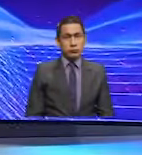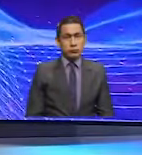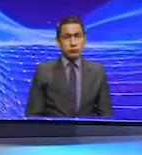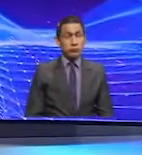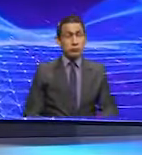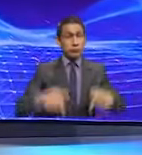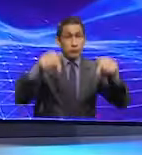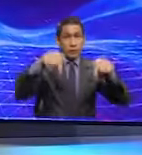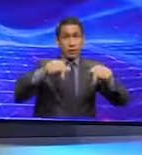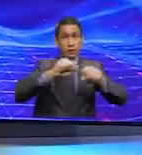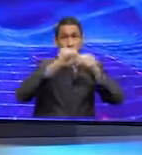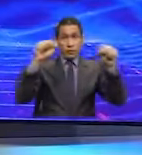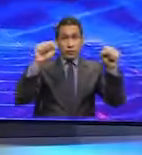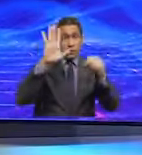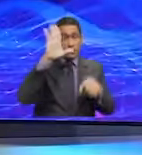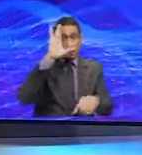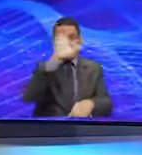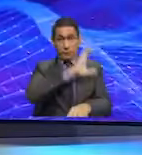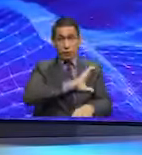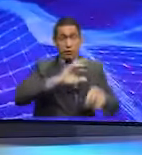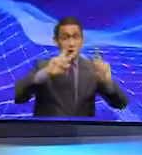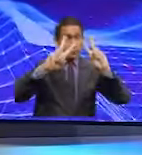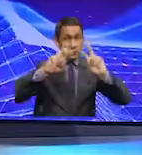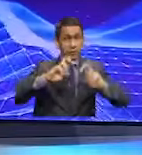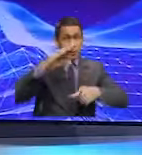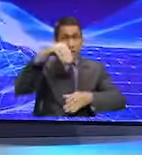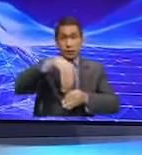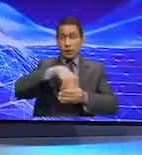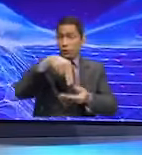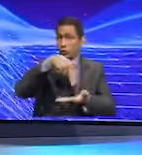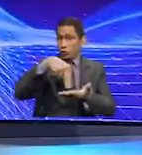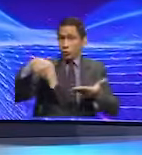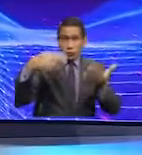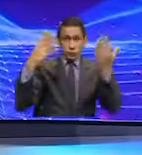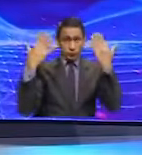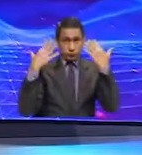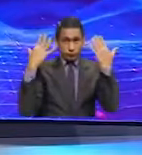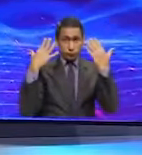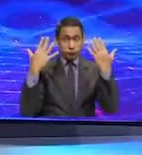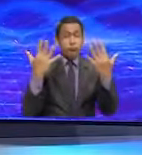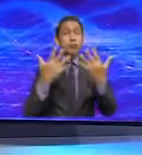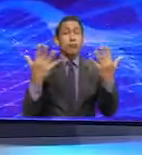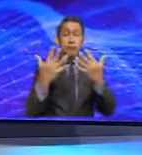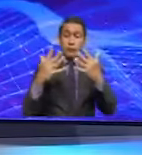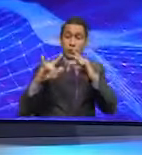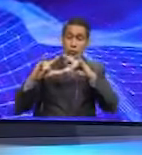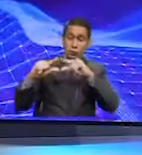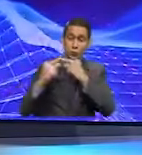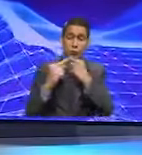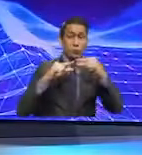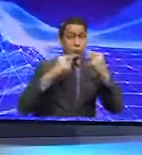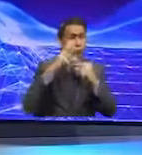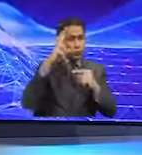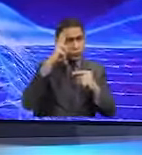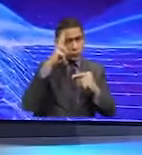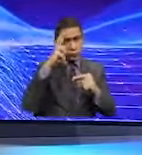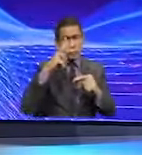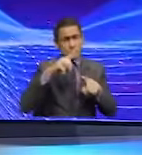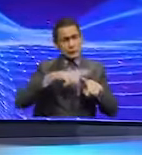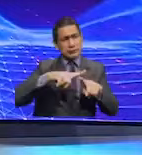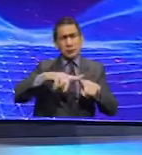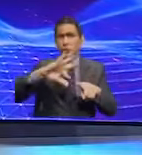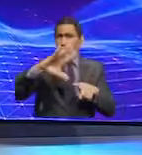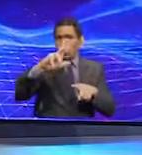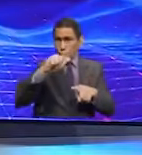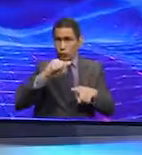Esta madrugada la policía intervino en una zona del norte de Guayaquil, donde una banda delincuencial cometía múltiples delitos, entre